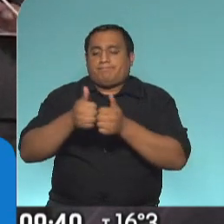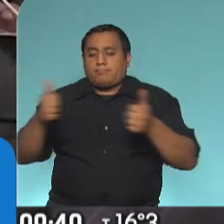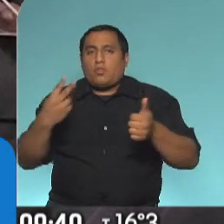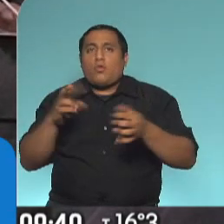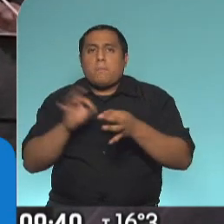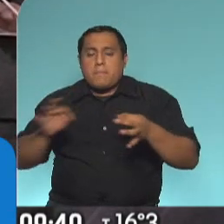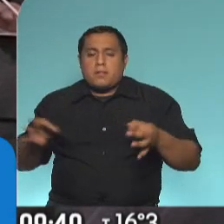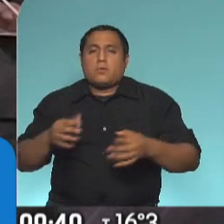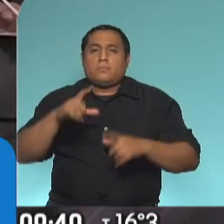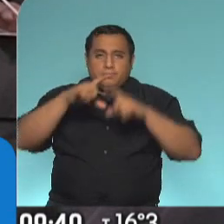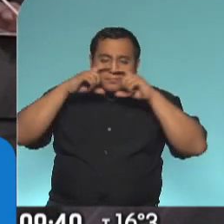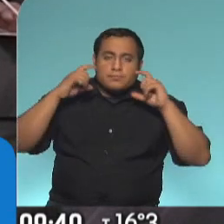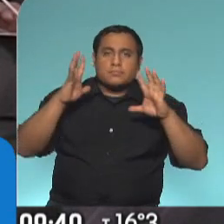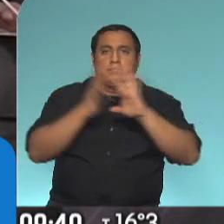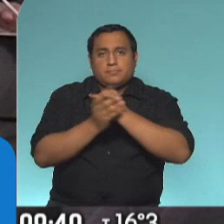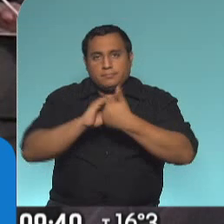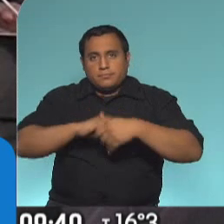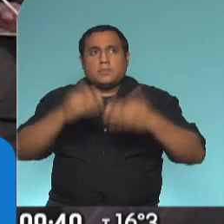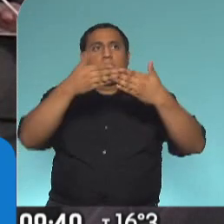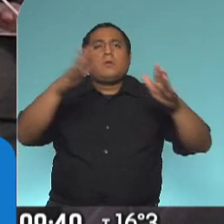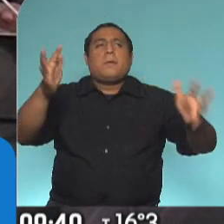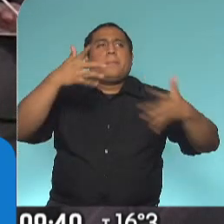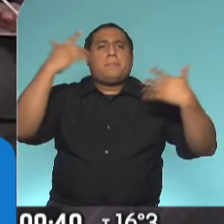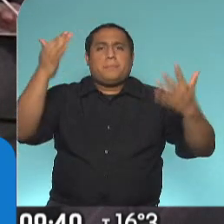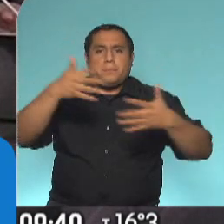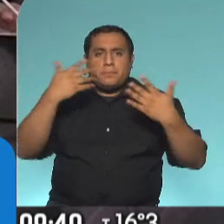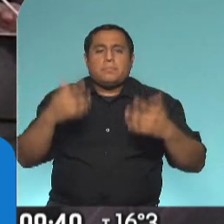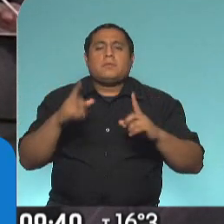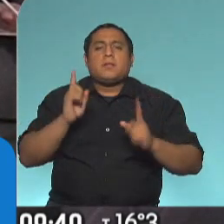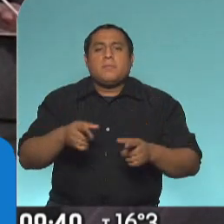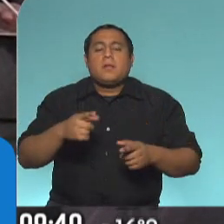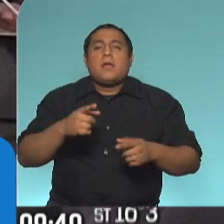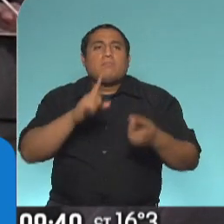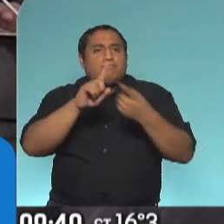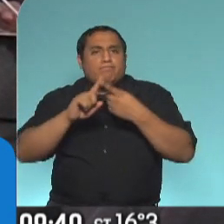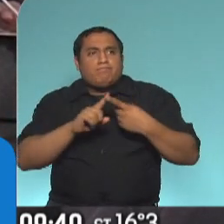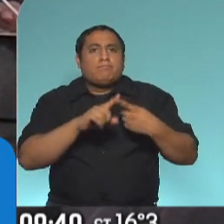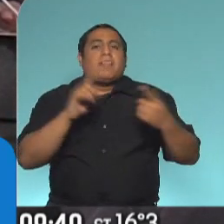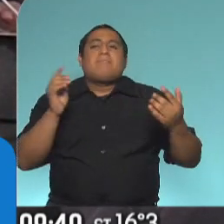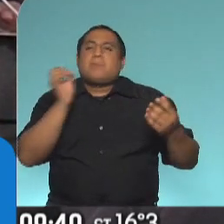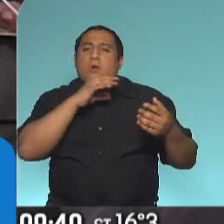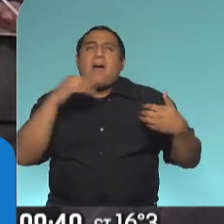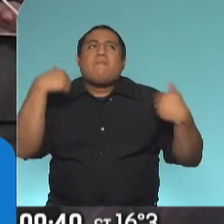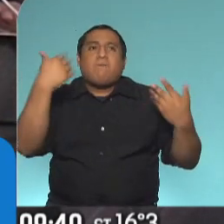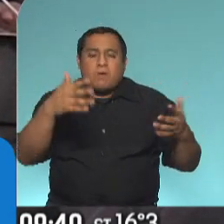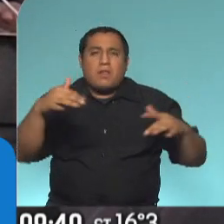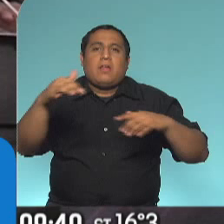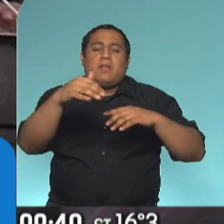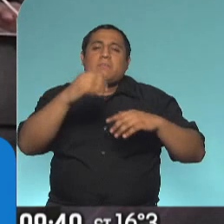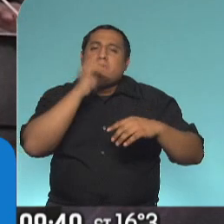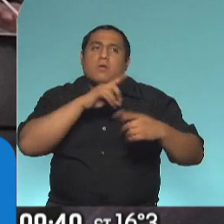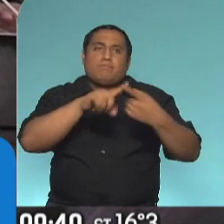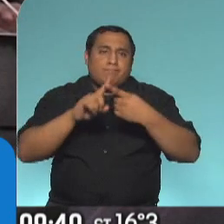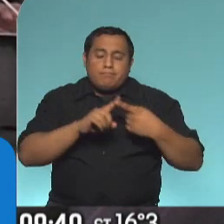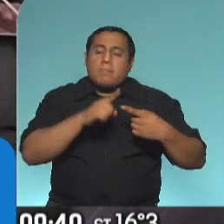tapabocas, el lavarse las manos, el airear los ambientes, el preferir los encuentros en espacios abiertos son